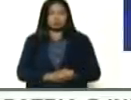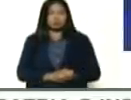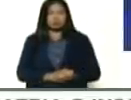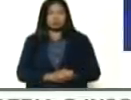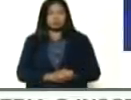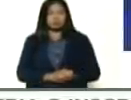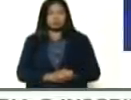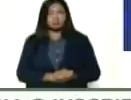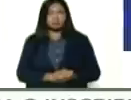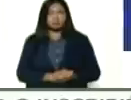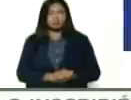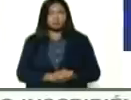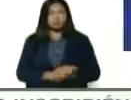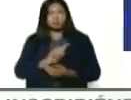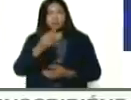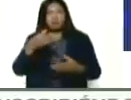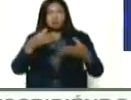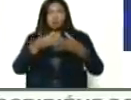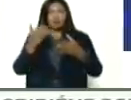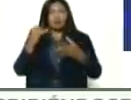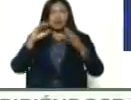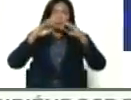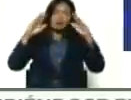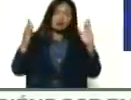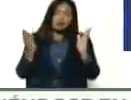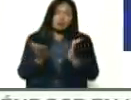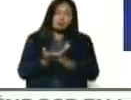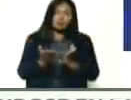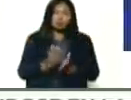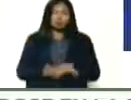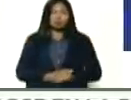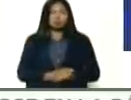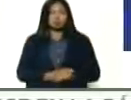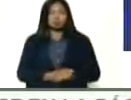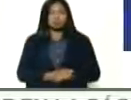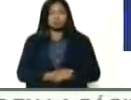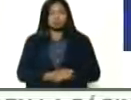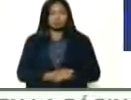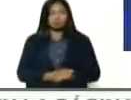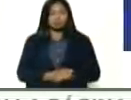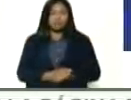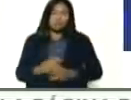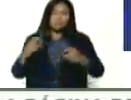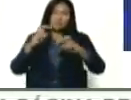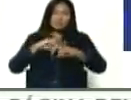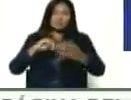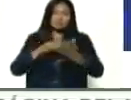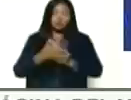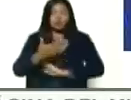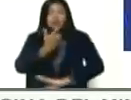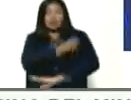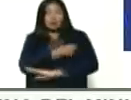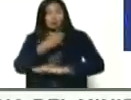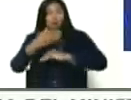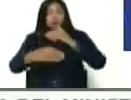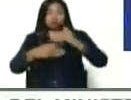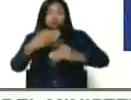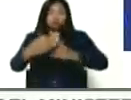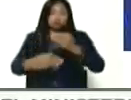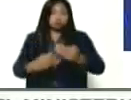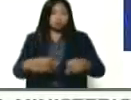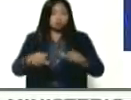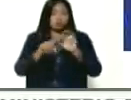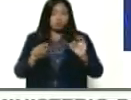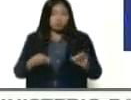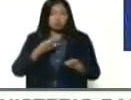la primera generación que hay en el mundo las investigaciones sobre vacuna continúan y